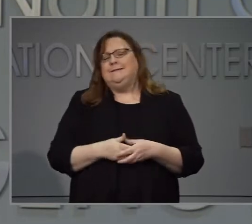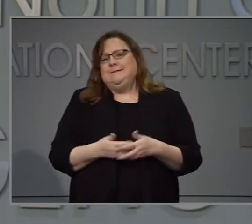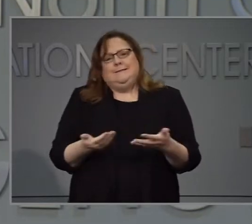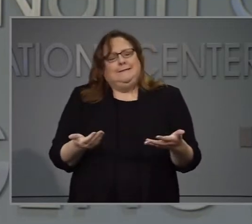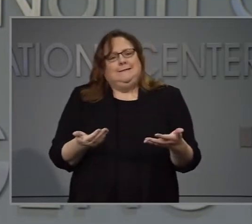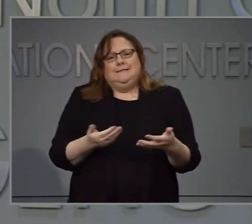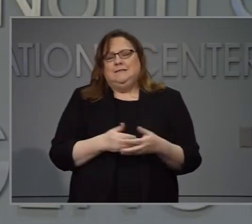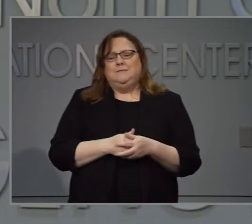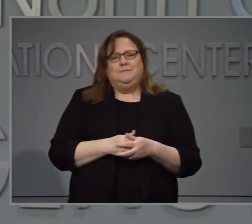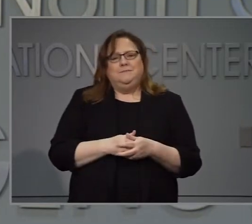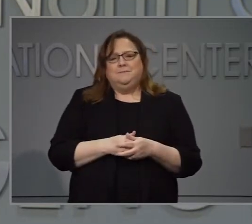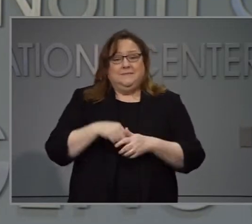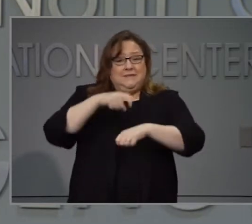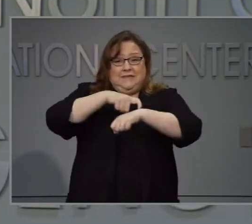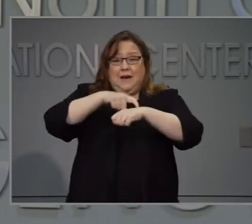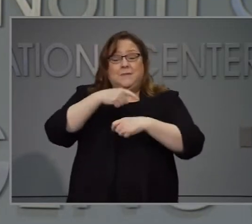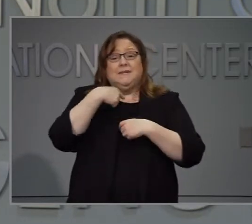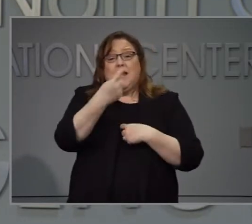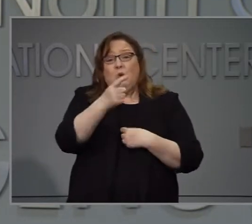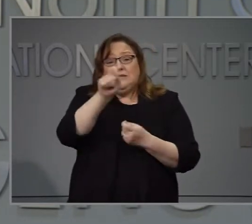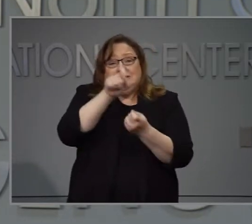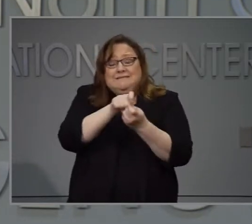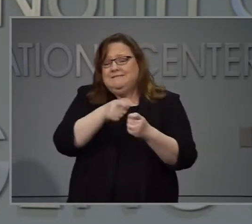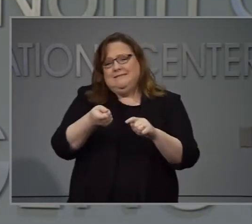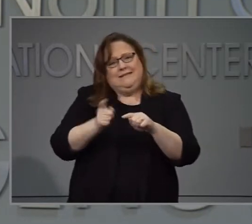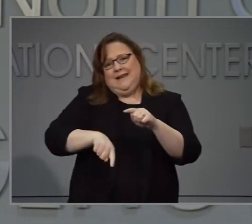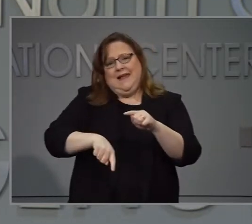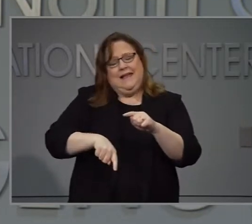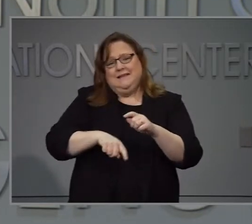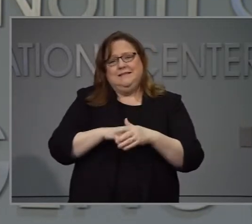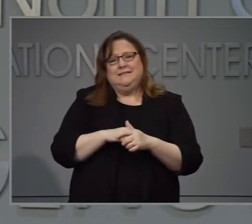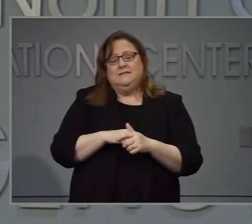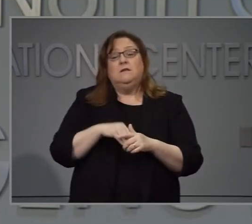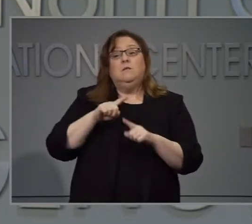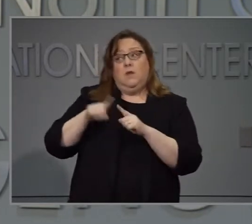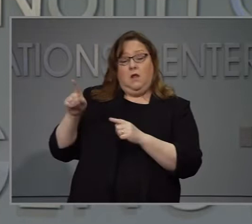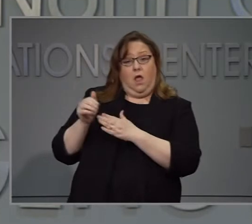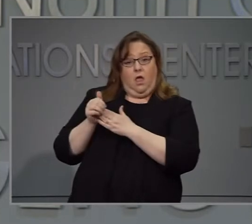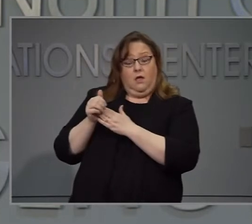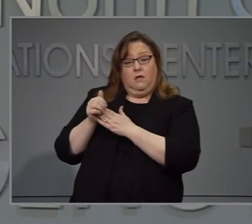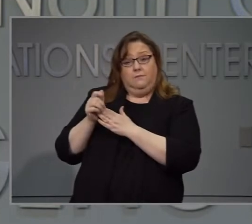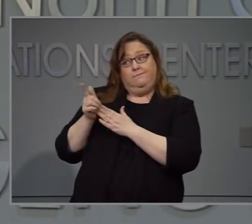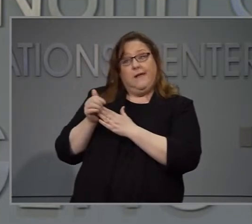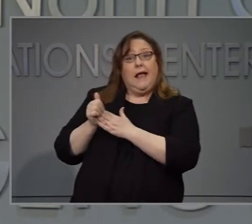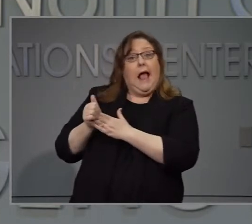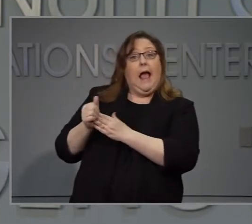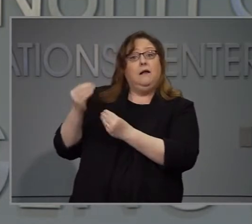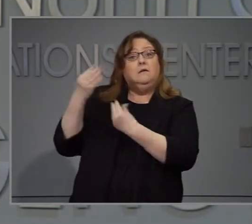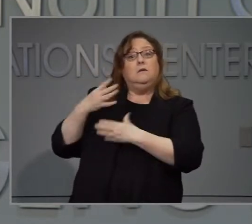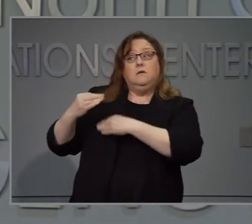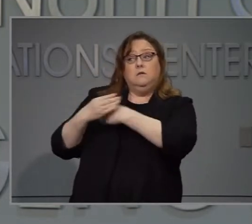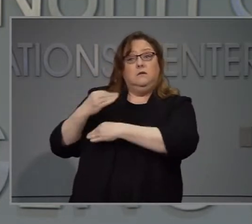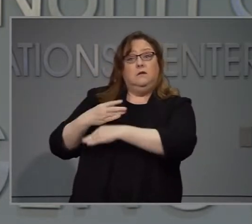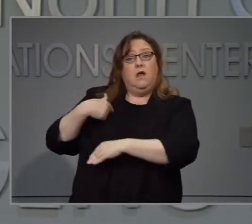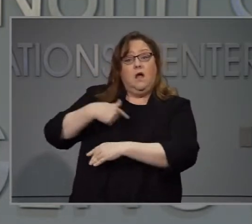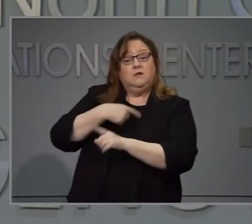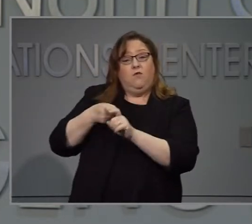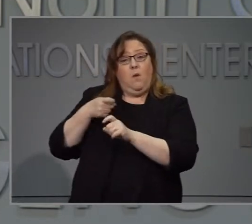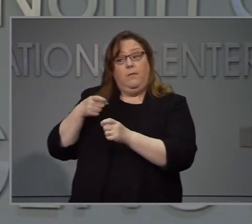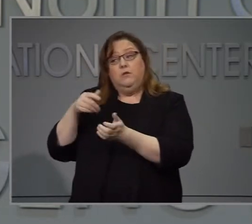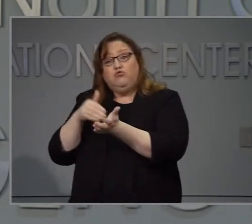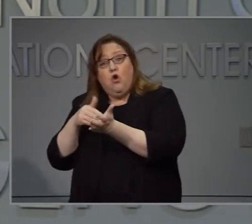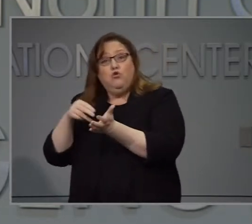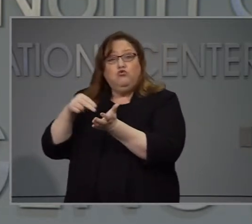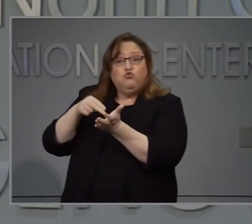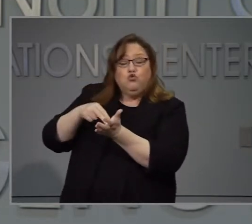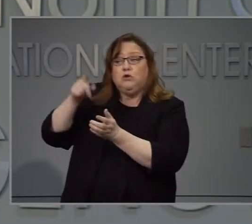lo que va a ser el primero pero no hay una secuencia perfecta ni tiempo pero si tenemos ya es de salud